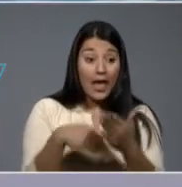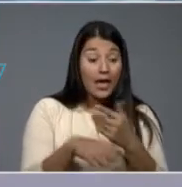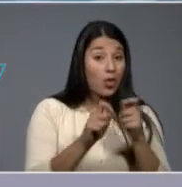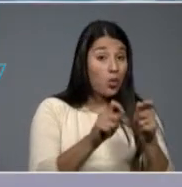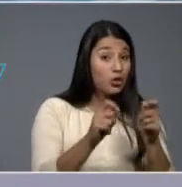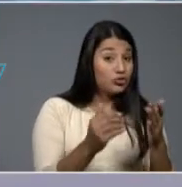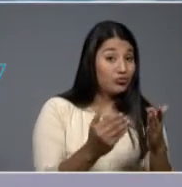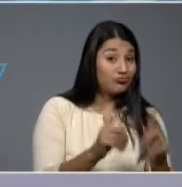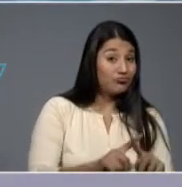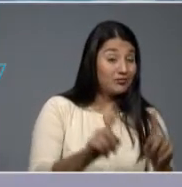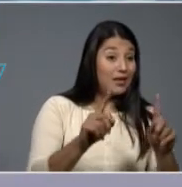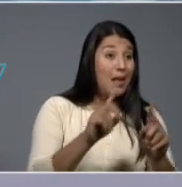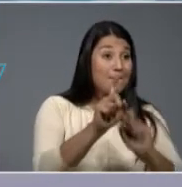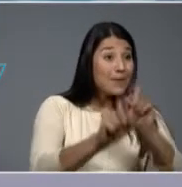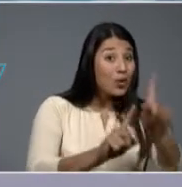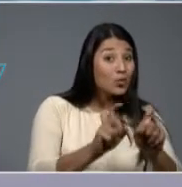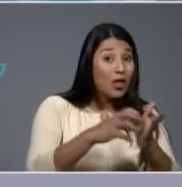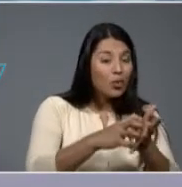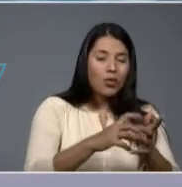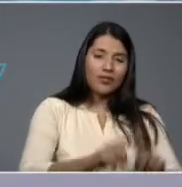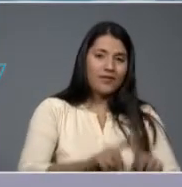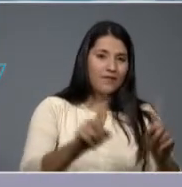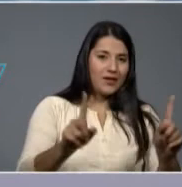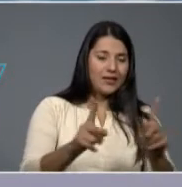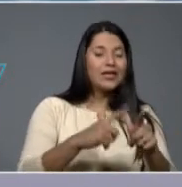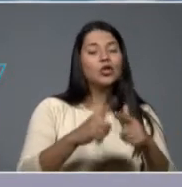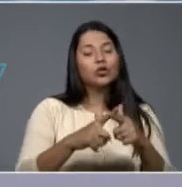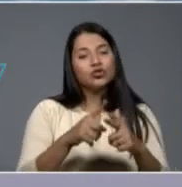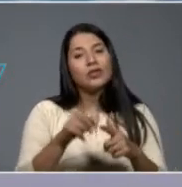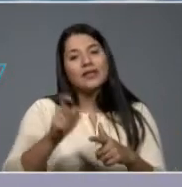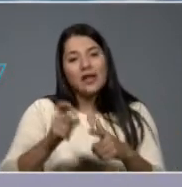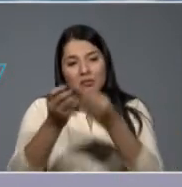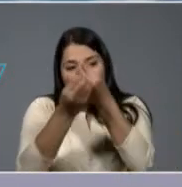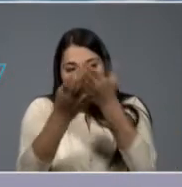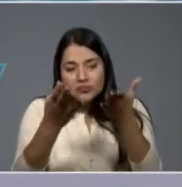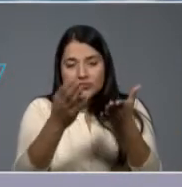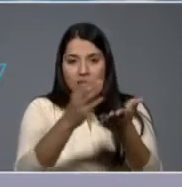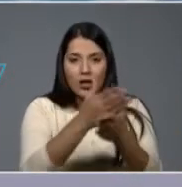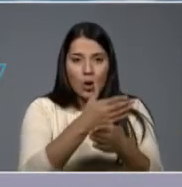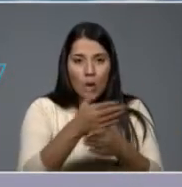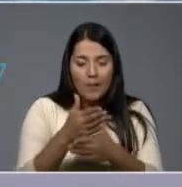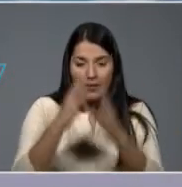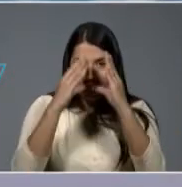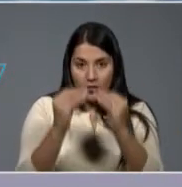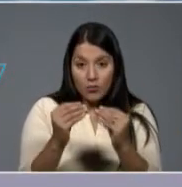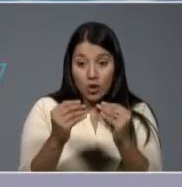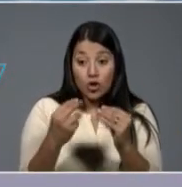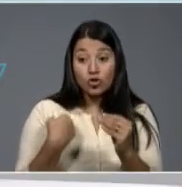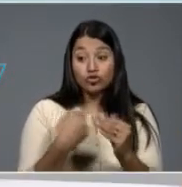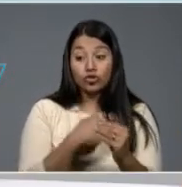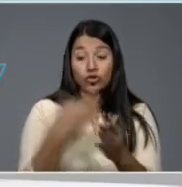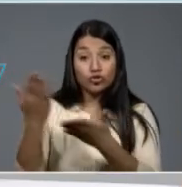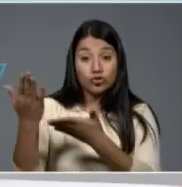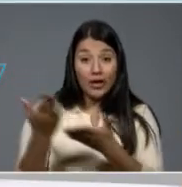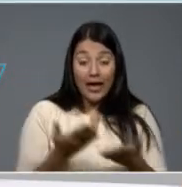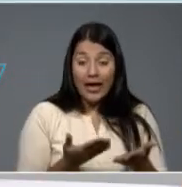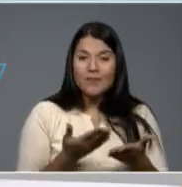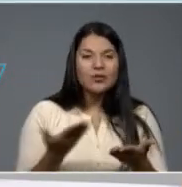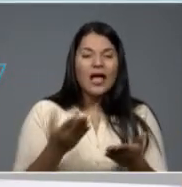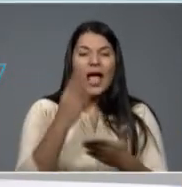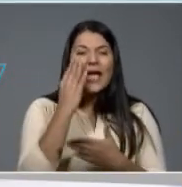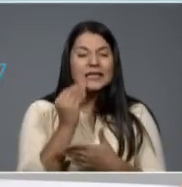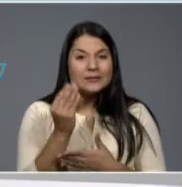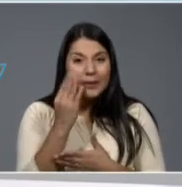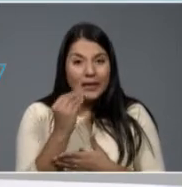nos preguntamos lo mismo de antes y ahí pues necesitamos compartir. Y yo creo que lo que traemos desde España y lo traemos a Costa Rica con cariño, experiencias de éxito que